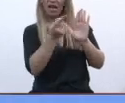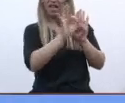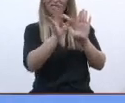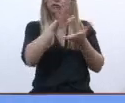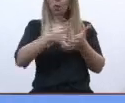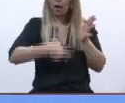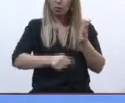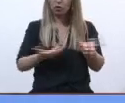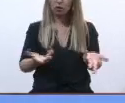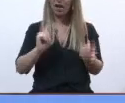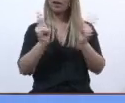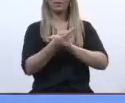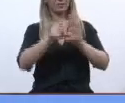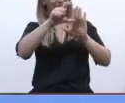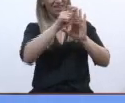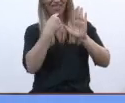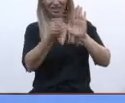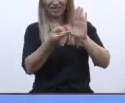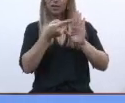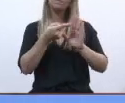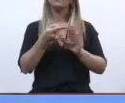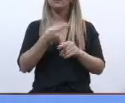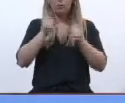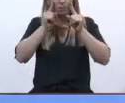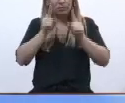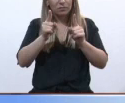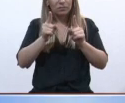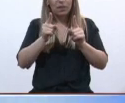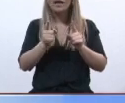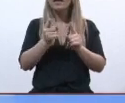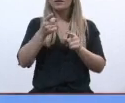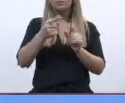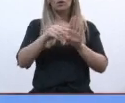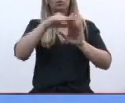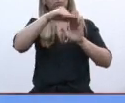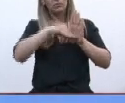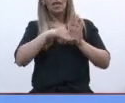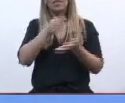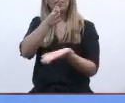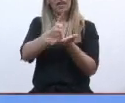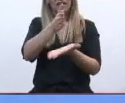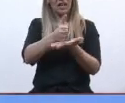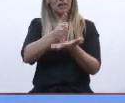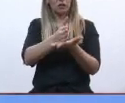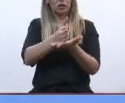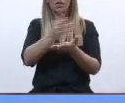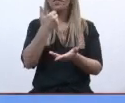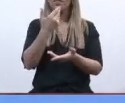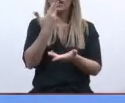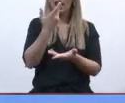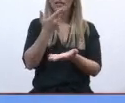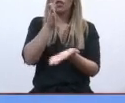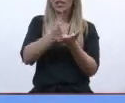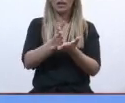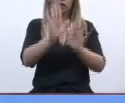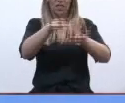en su preámbulo dice, teniendo presente que, como se indica en la Declaración de los Derechos del Niño, el niño, por